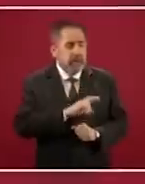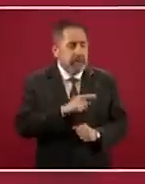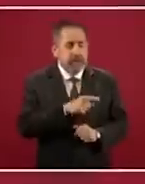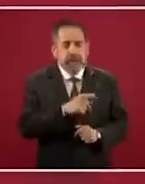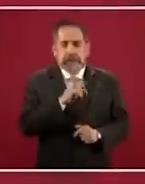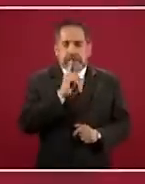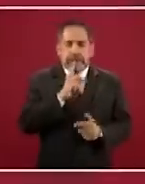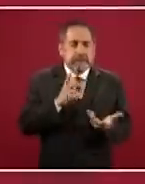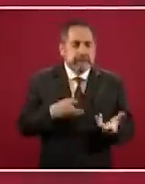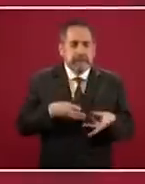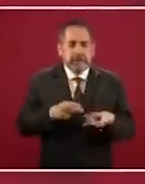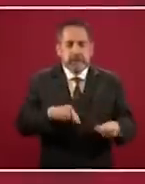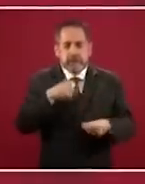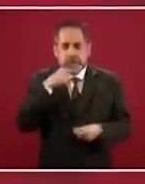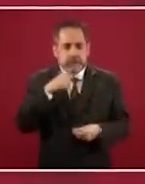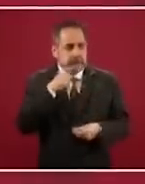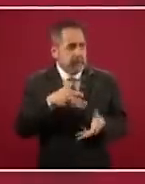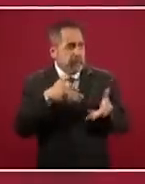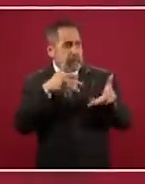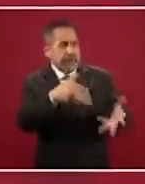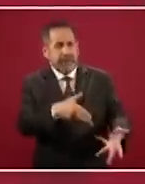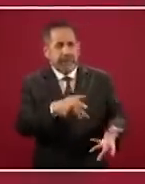por un amastrote,